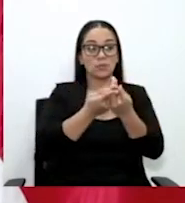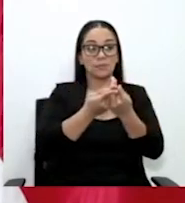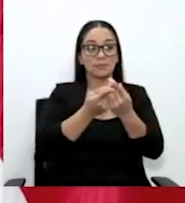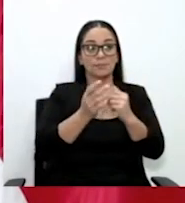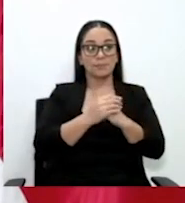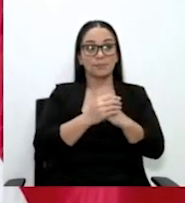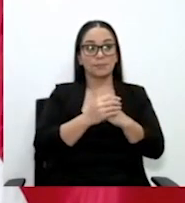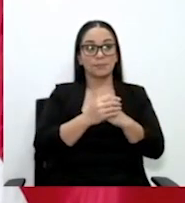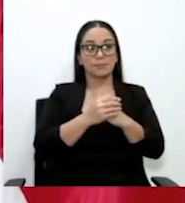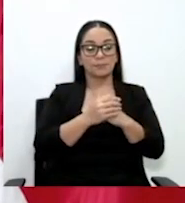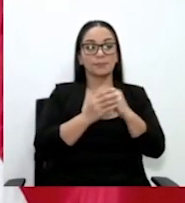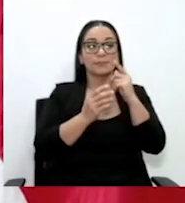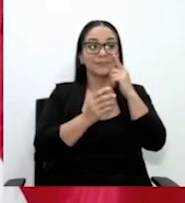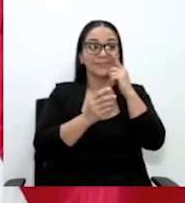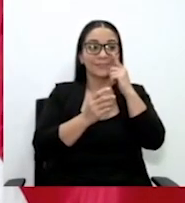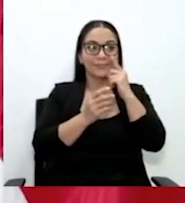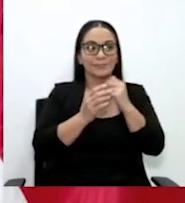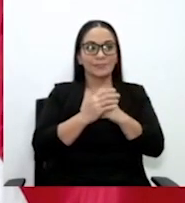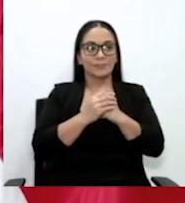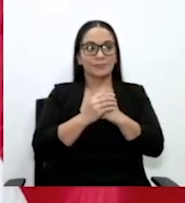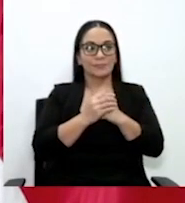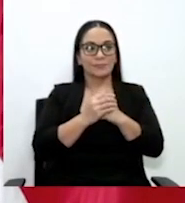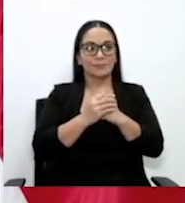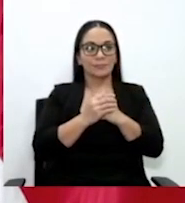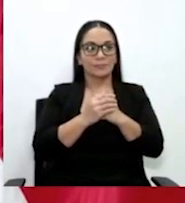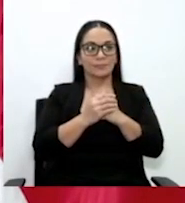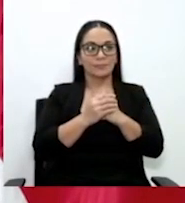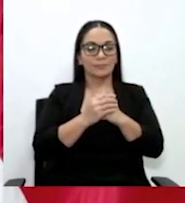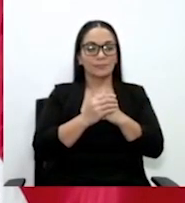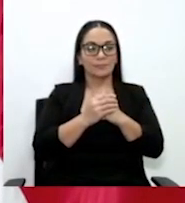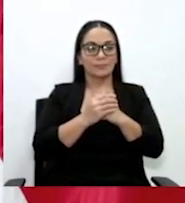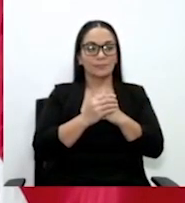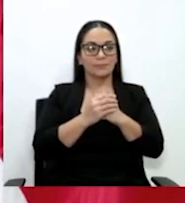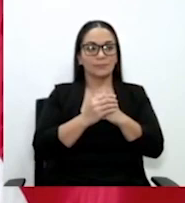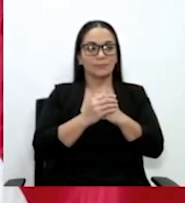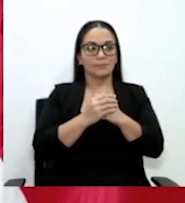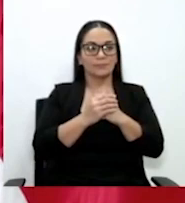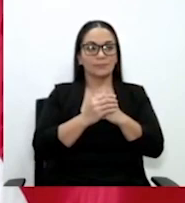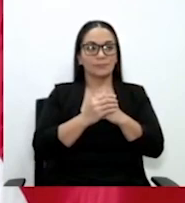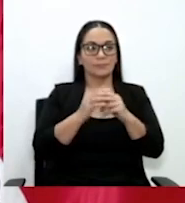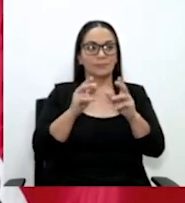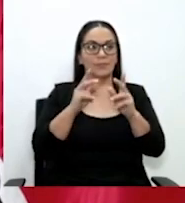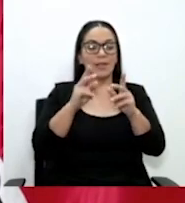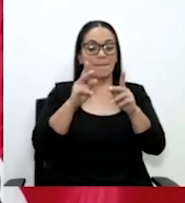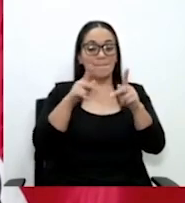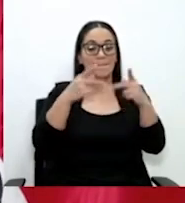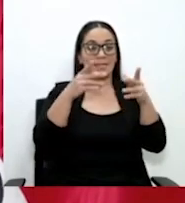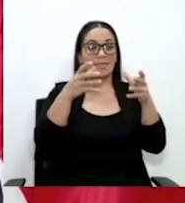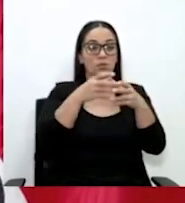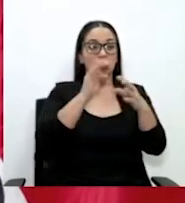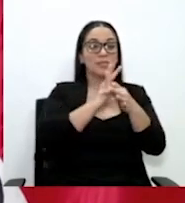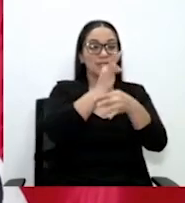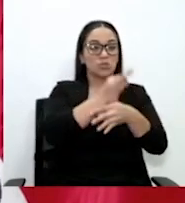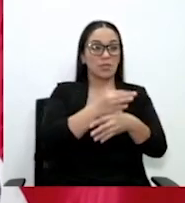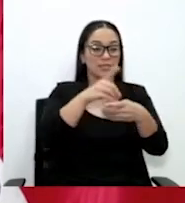los diputados representan en esa asamblea, me refiero a los tradicionales, entre